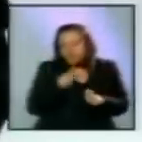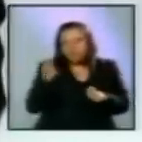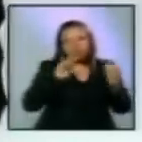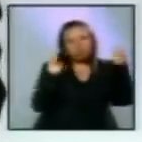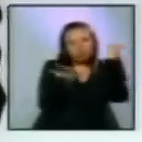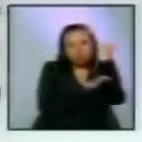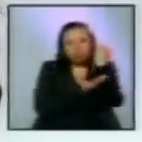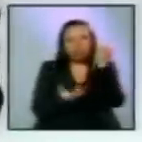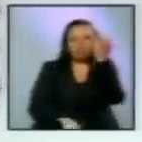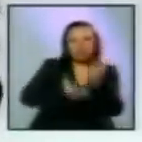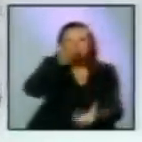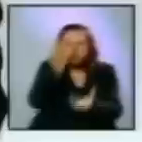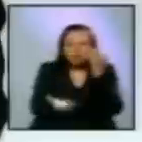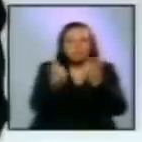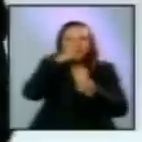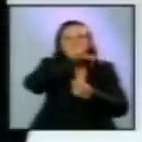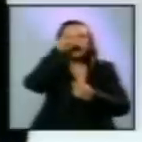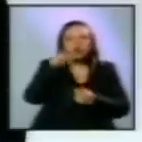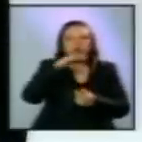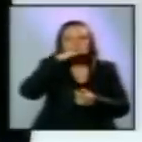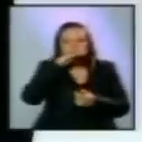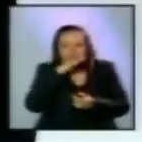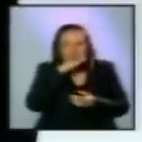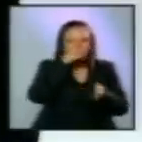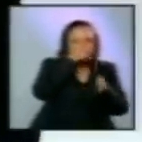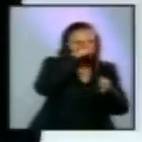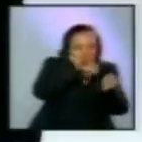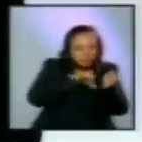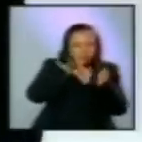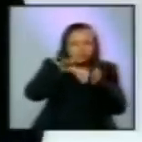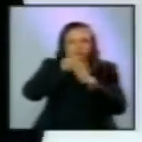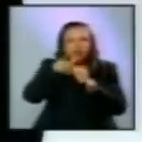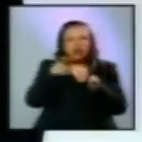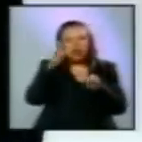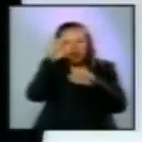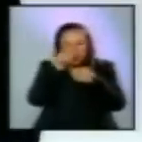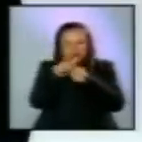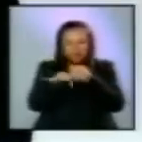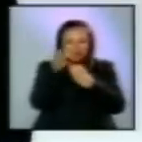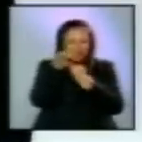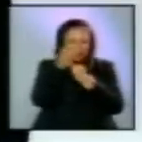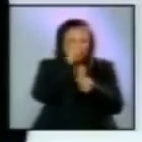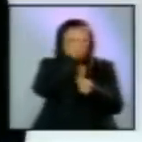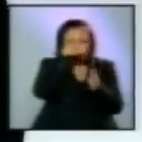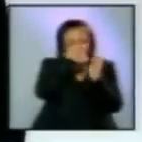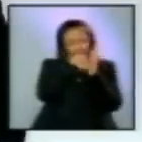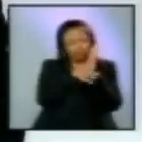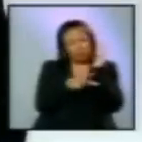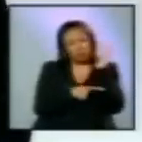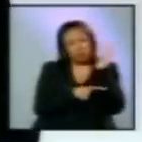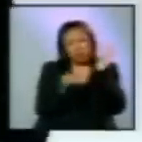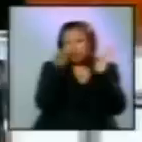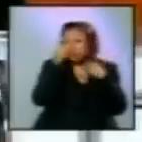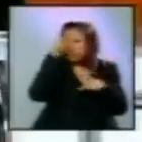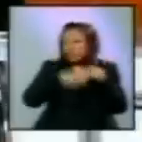poder sobrevivir, para poder sembrar maíz o pastorear ganado. Y además eso los está sumiendo intergeneracionalmente en la pobreza. Estos subsidios